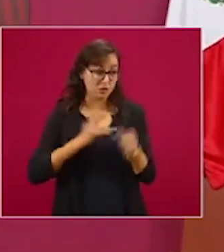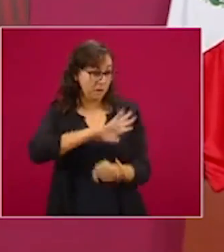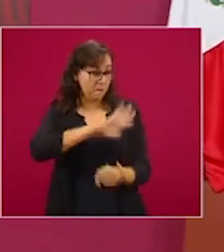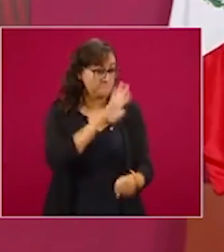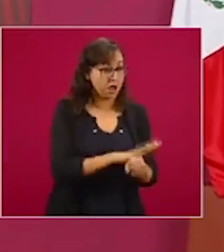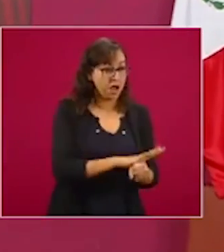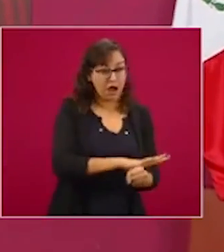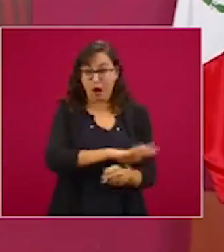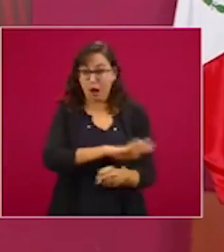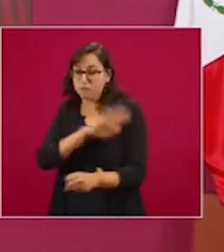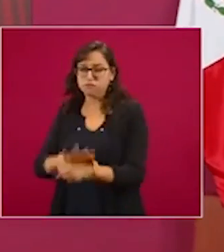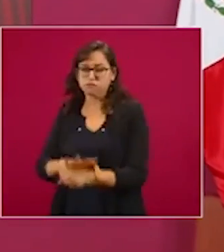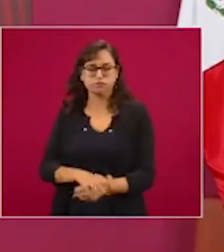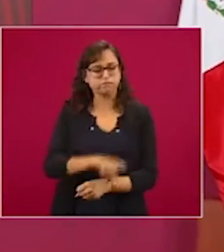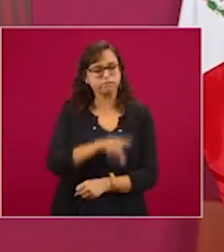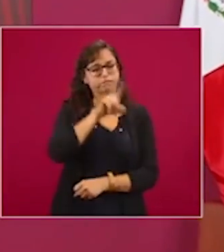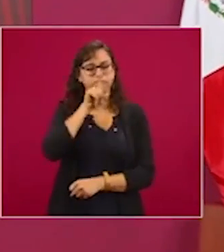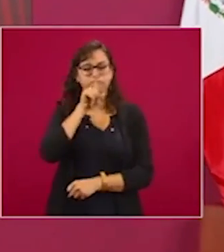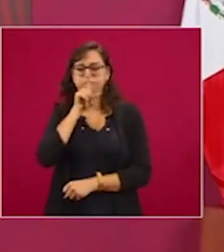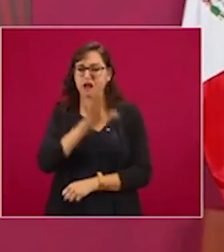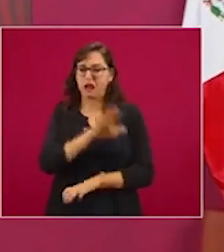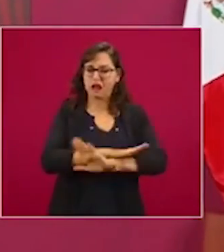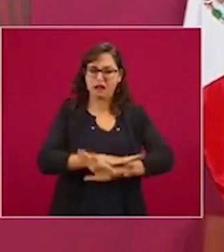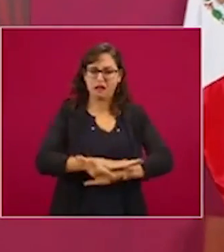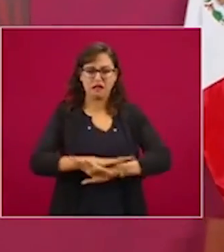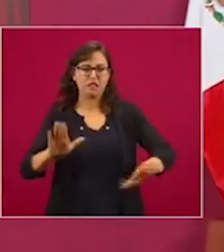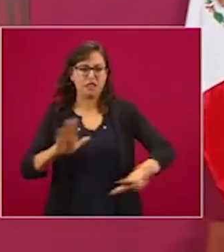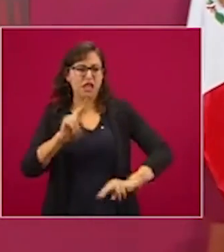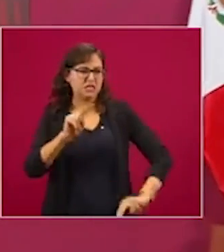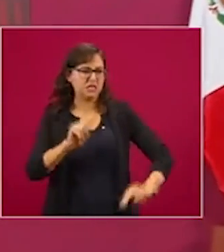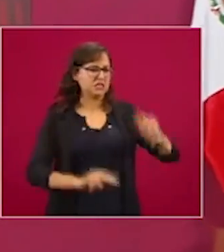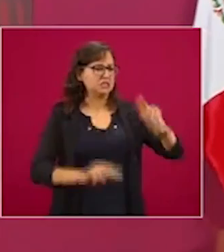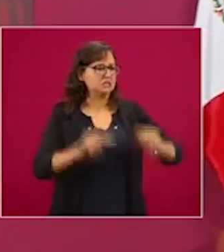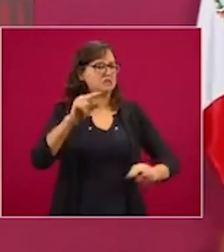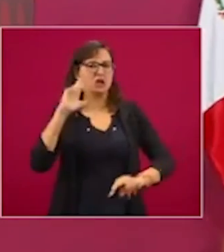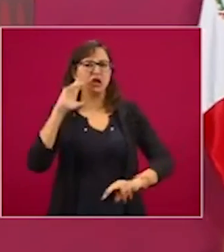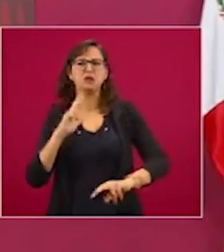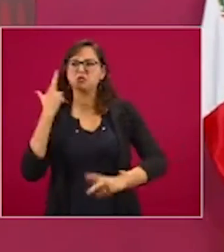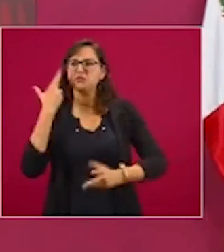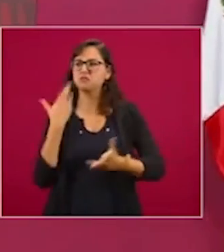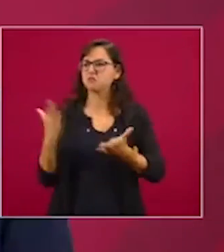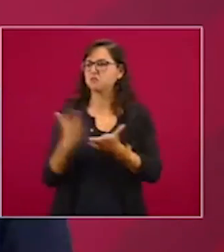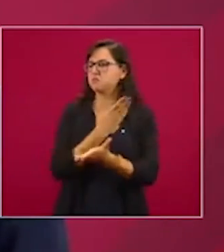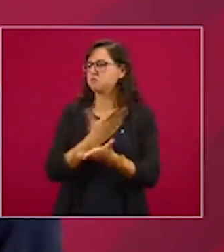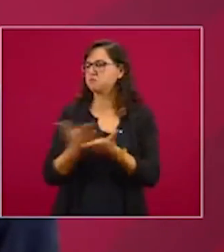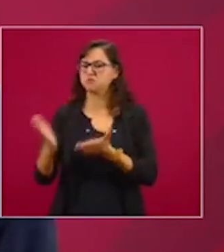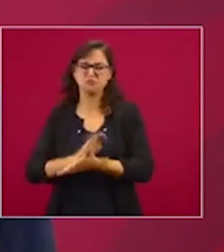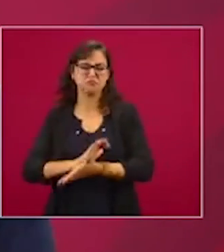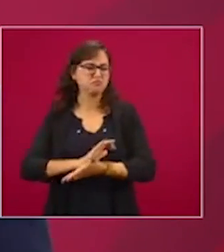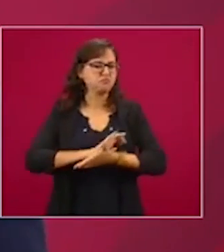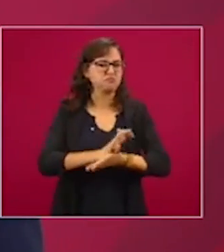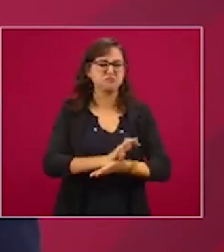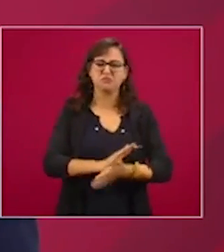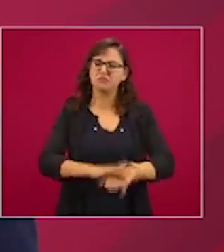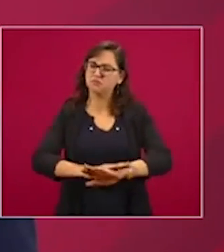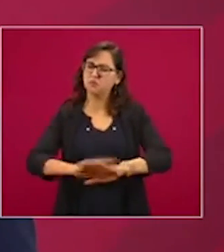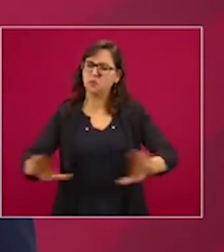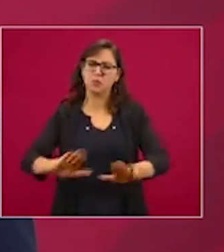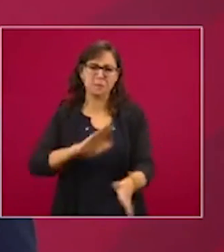nunca más el clasismo, el racismo, la discriminación, nunca más el